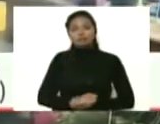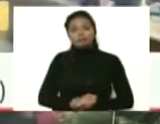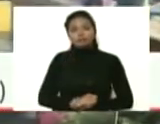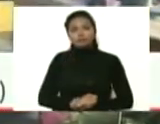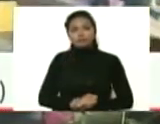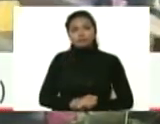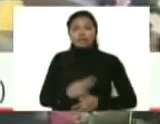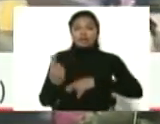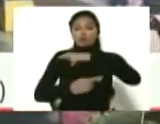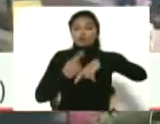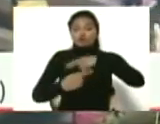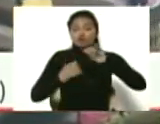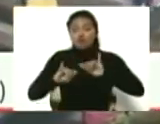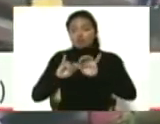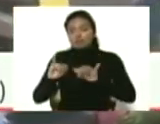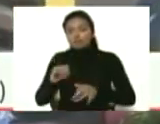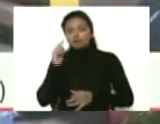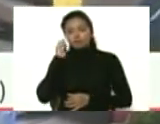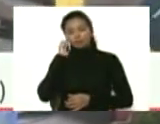revolucionario.